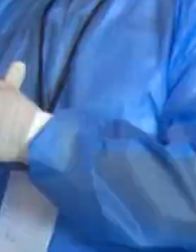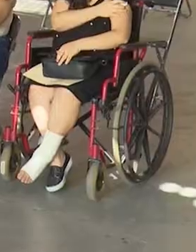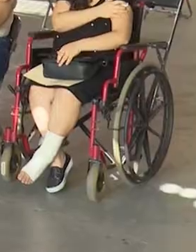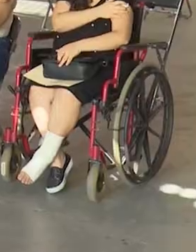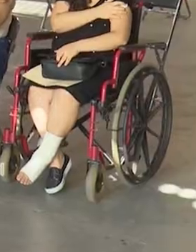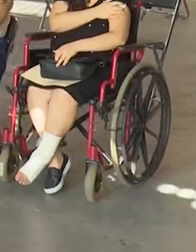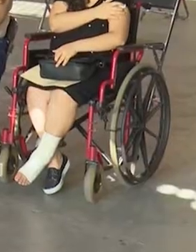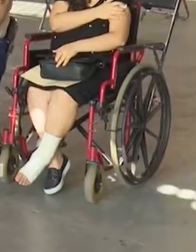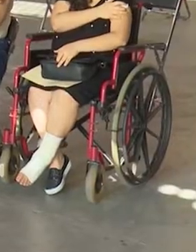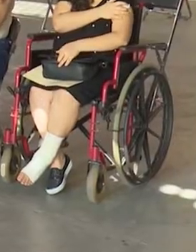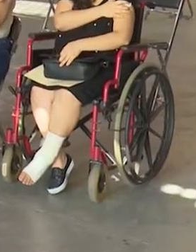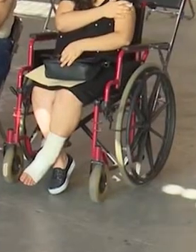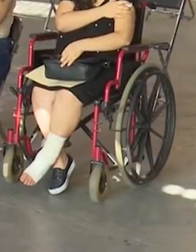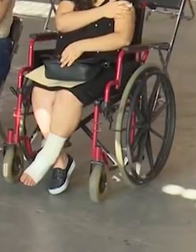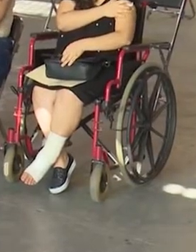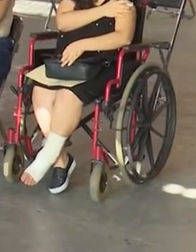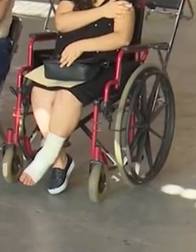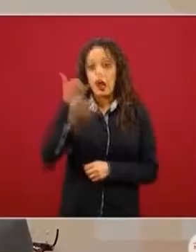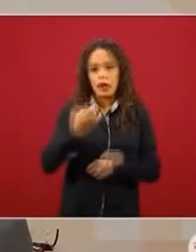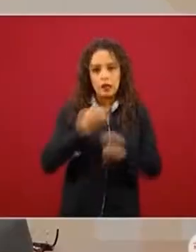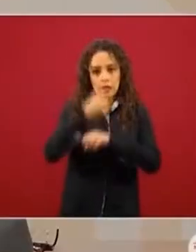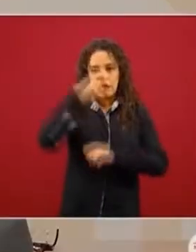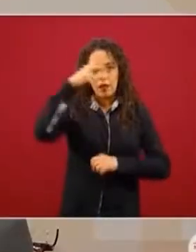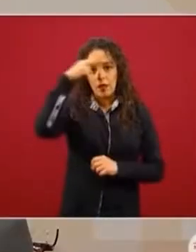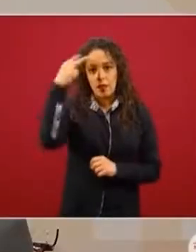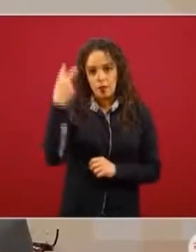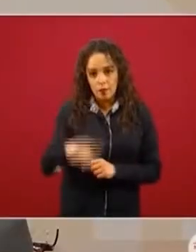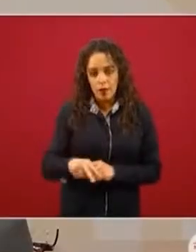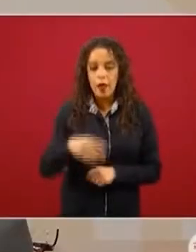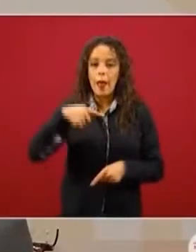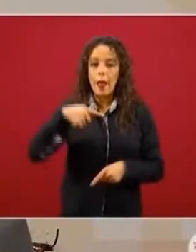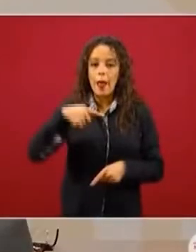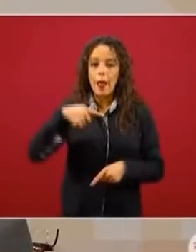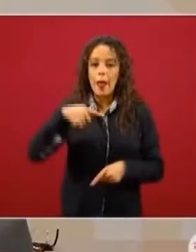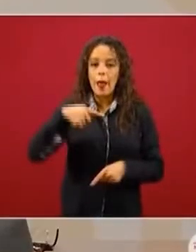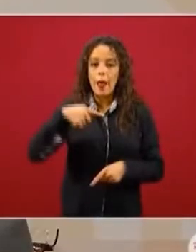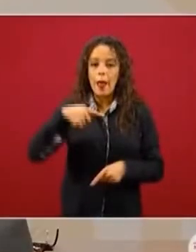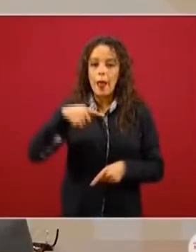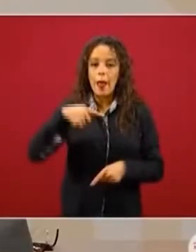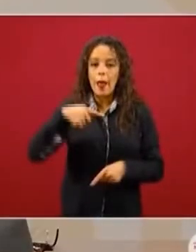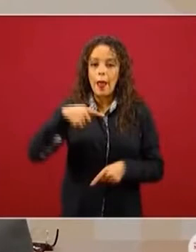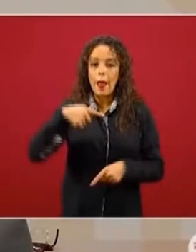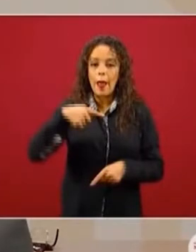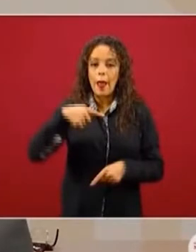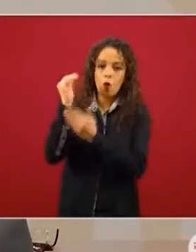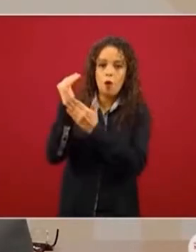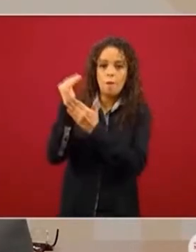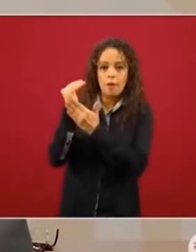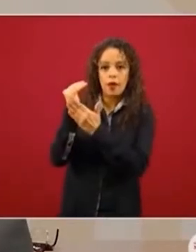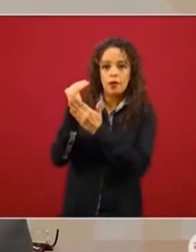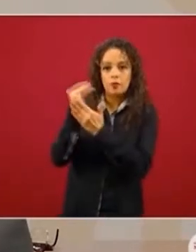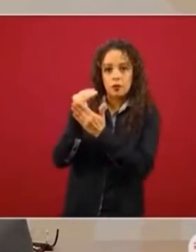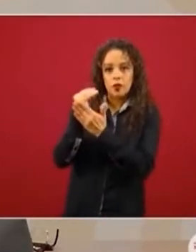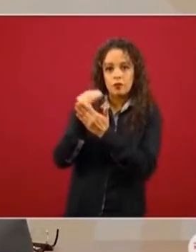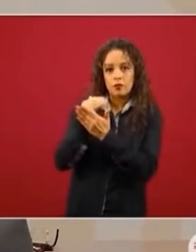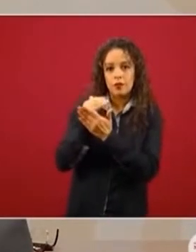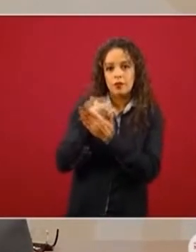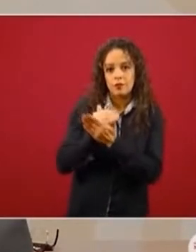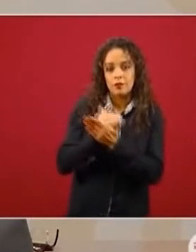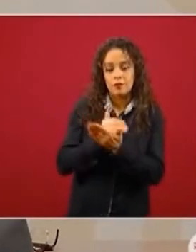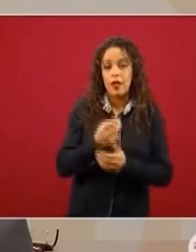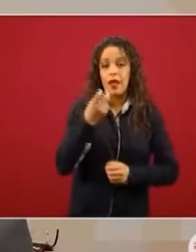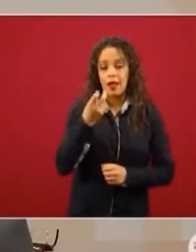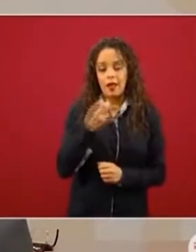la Salud, Hugo López-Gatell, informó que se va a mantener un promedio de 500 a 600 mil vacunas por jornada a nivel nacional. En